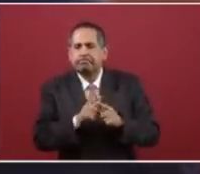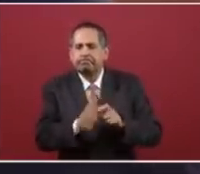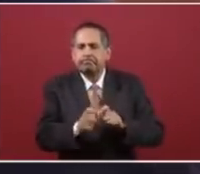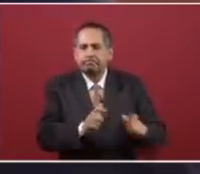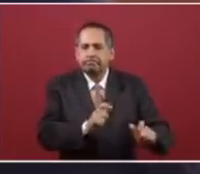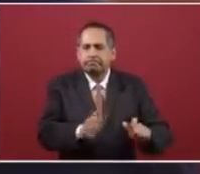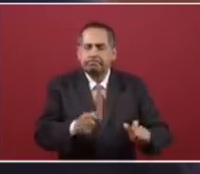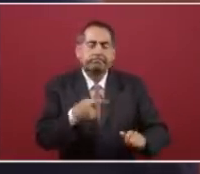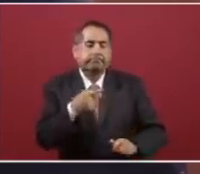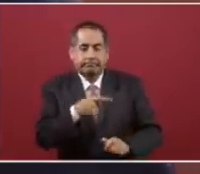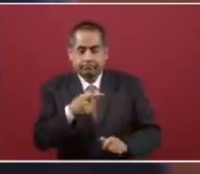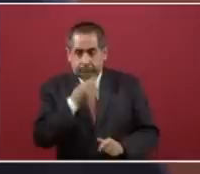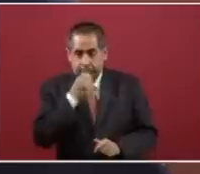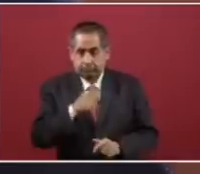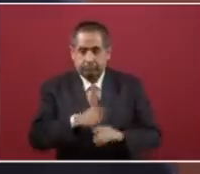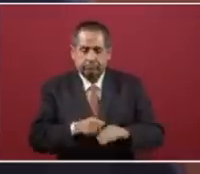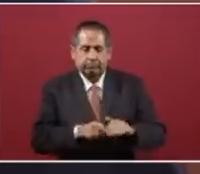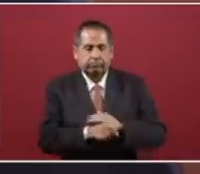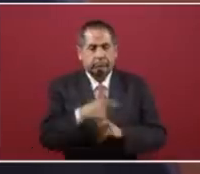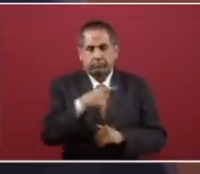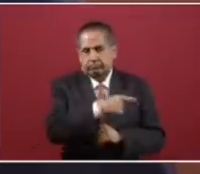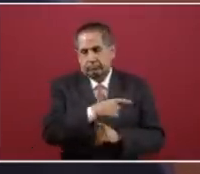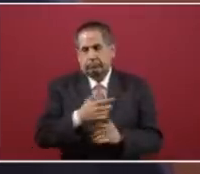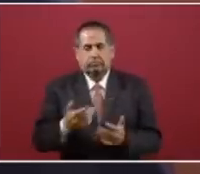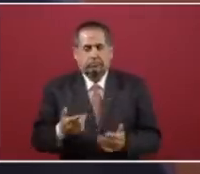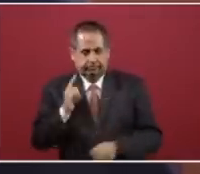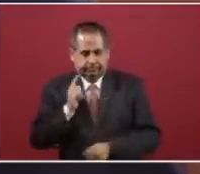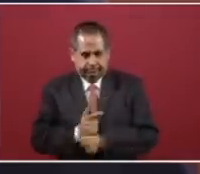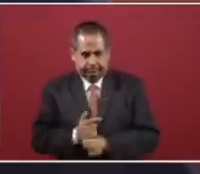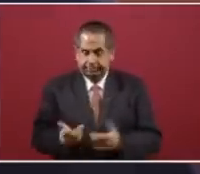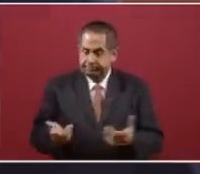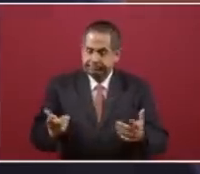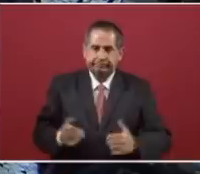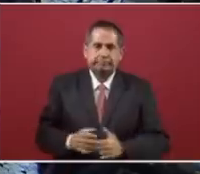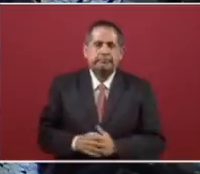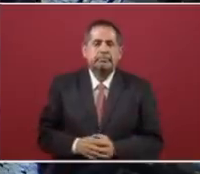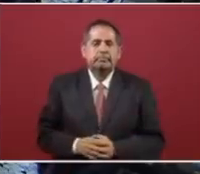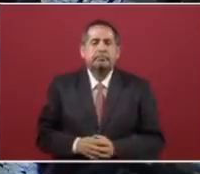dinero y el patrocinio eso es lo interesante sí